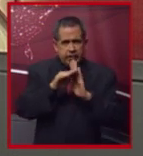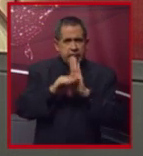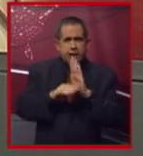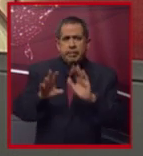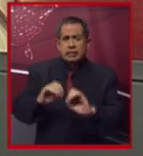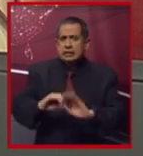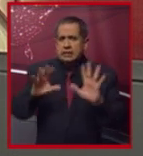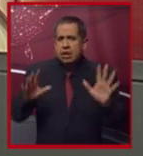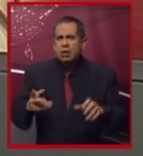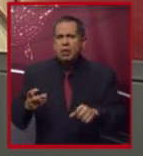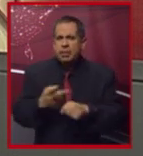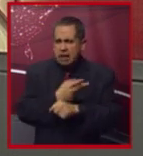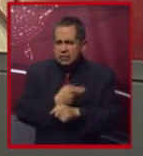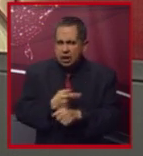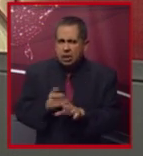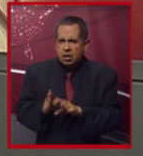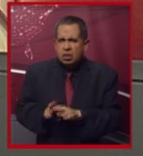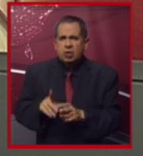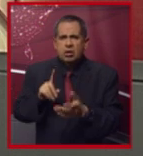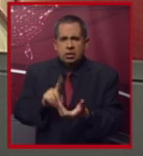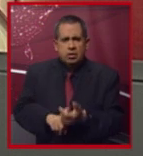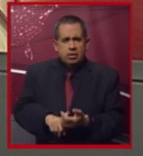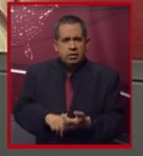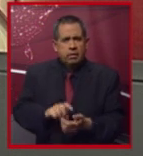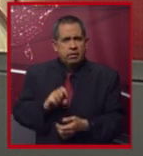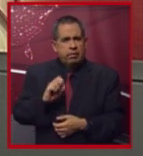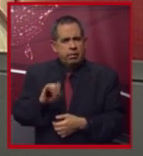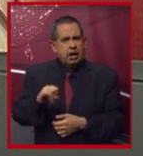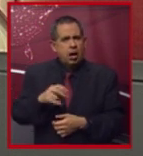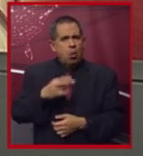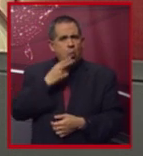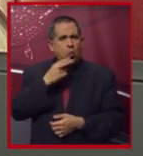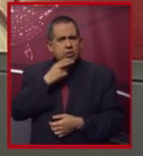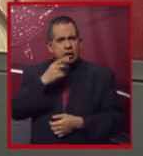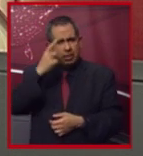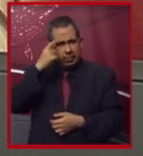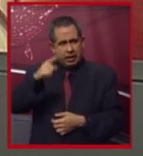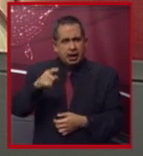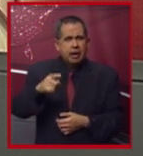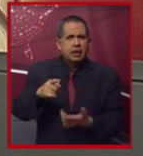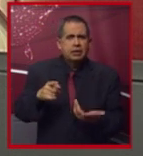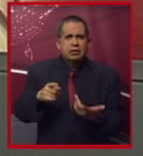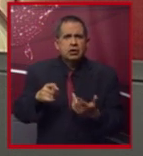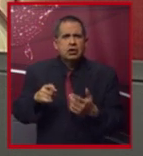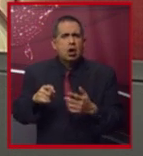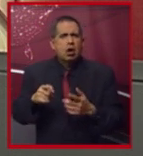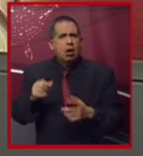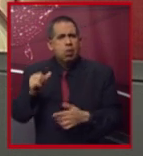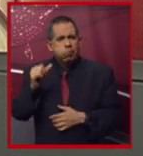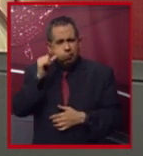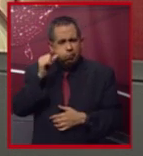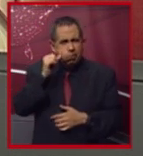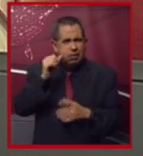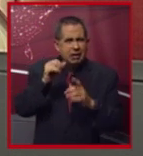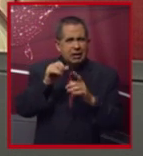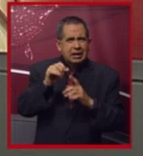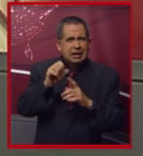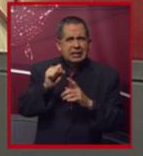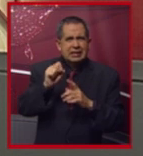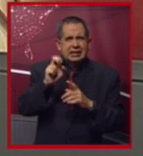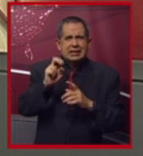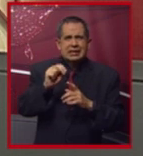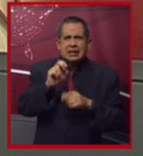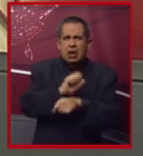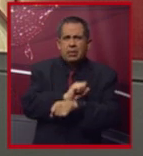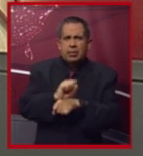los criterios, estudios y análisis técnicos en que se sustenta la autorización para el uso de llantas súper sencillas para la